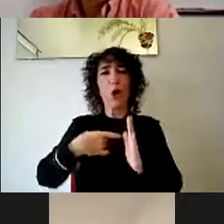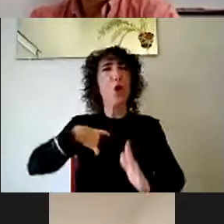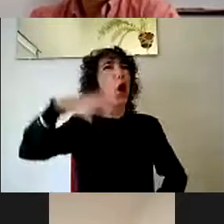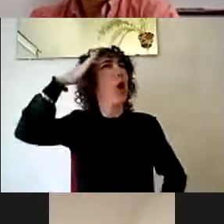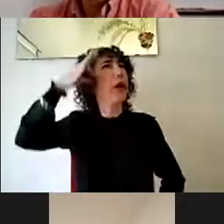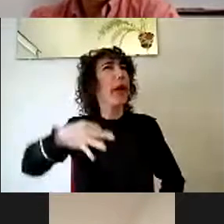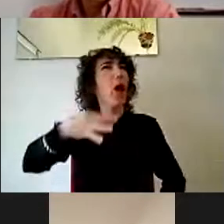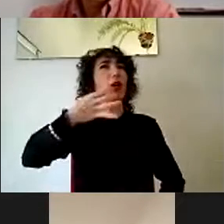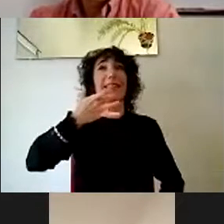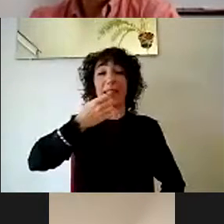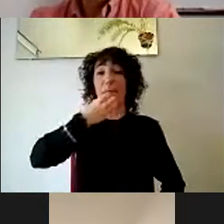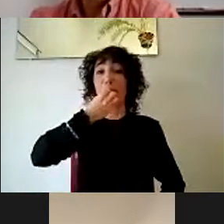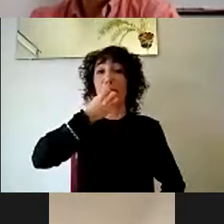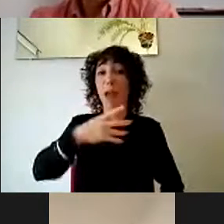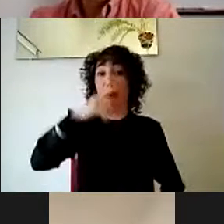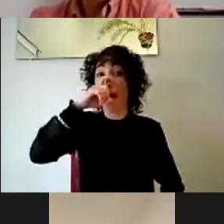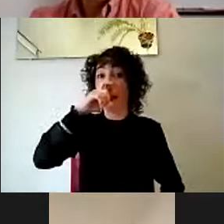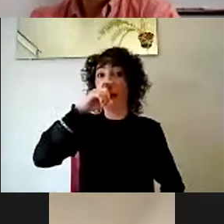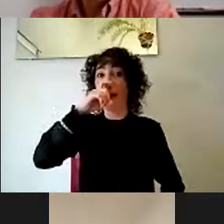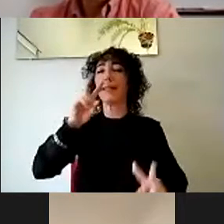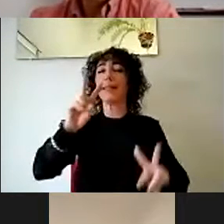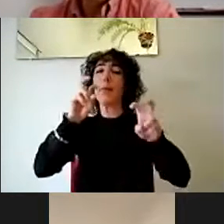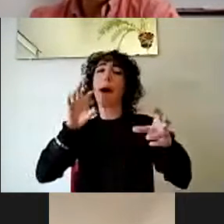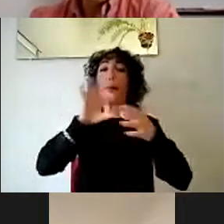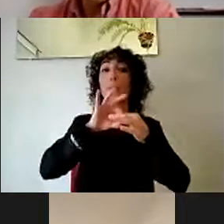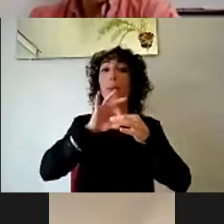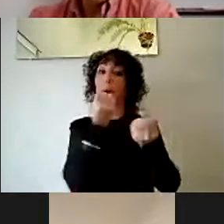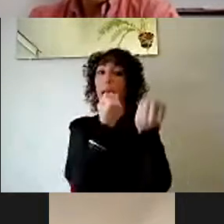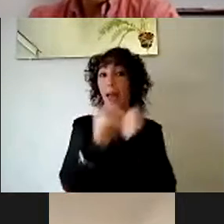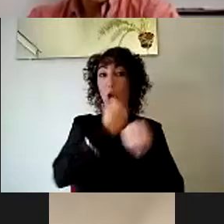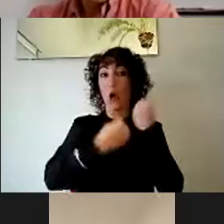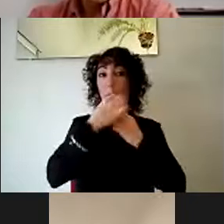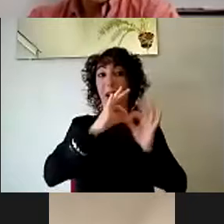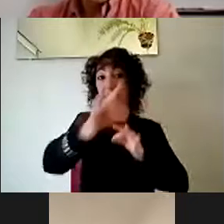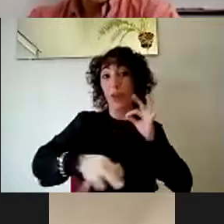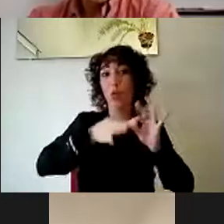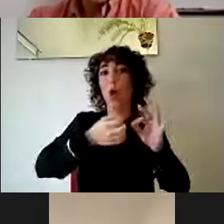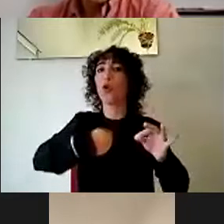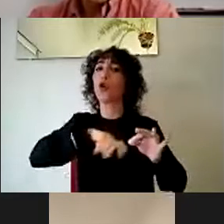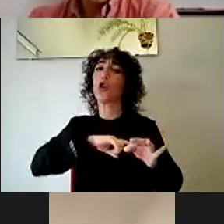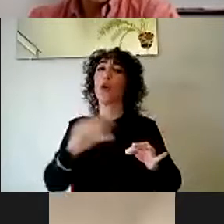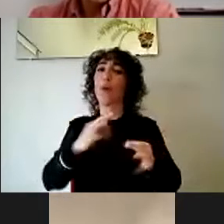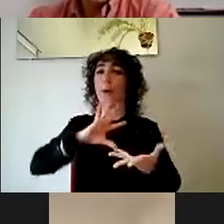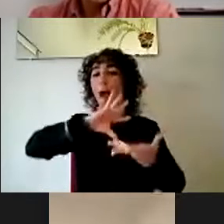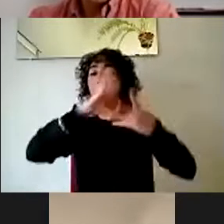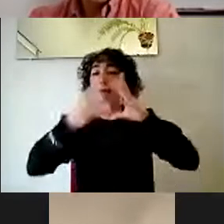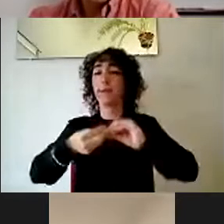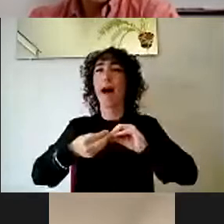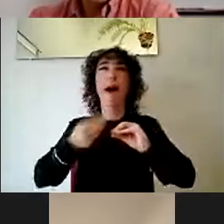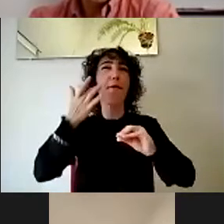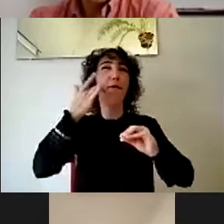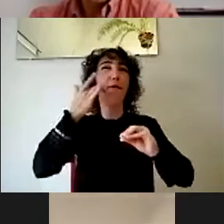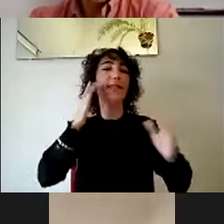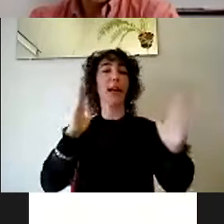en economía circular tenemos también que adaptarnos dentro de las fechas previstas a lo que es